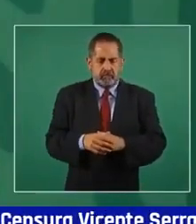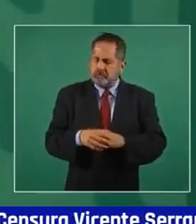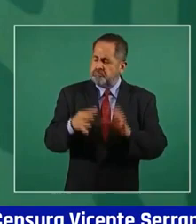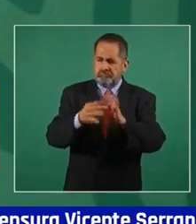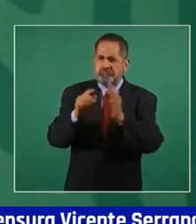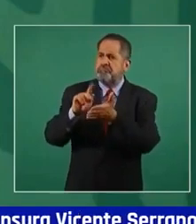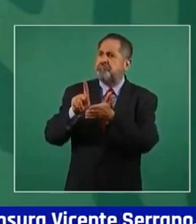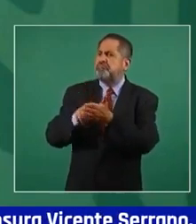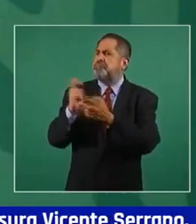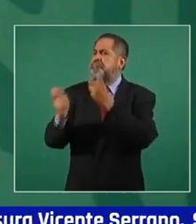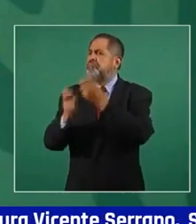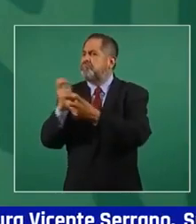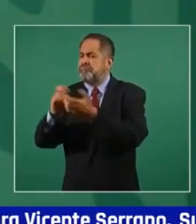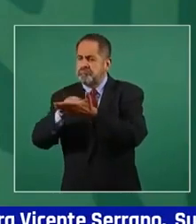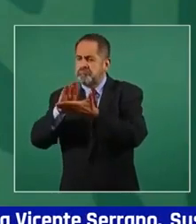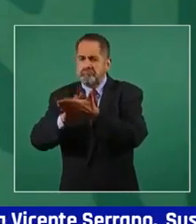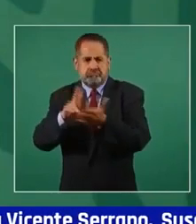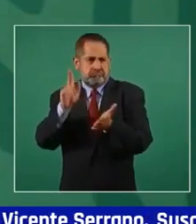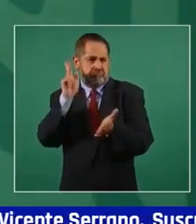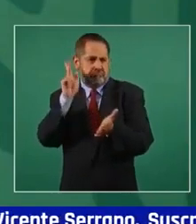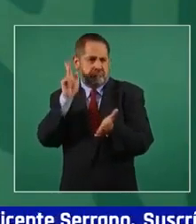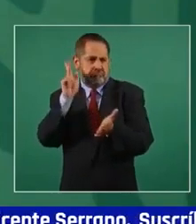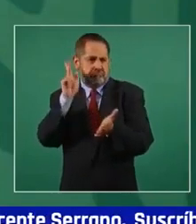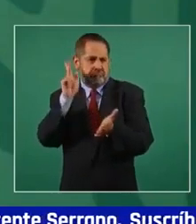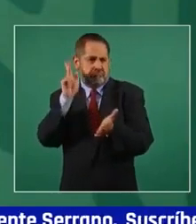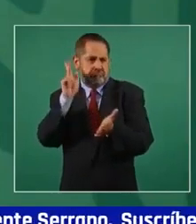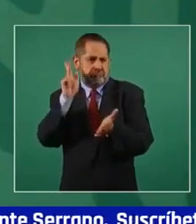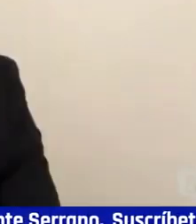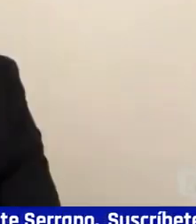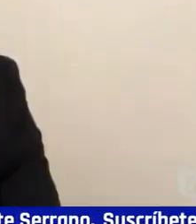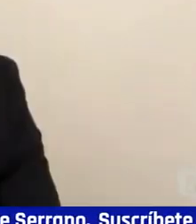fundamental. Es bueno, básico. Pues ahí están